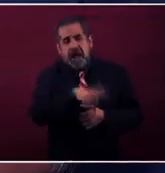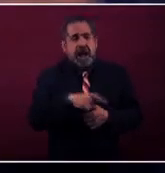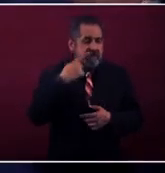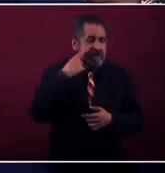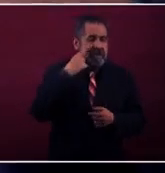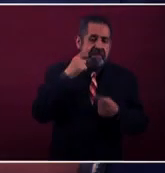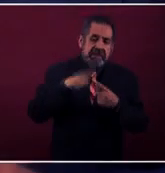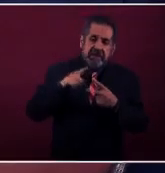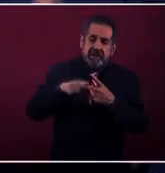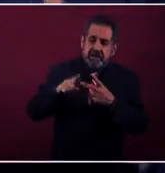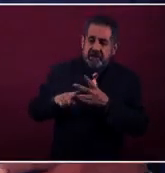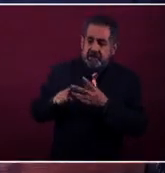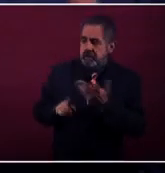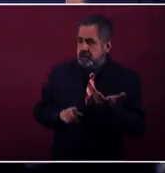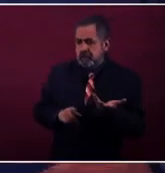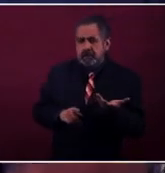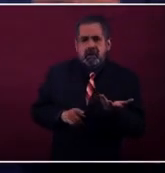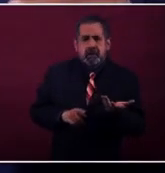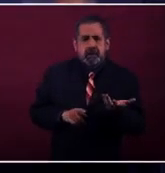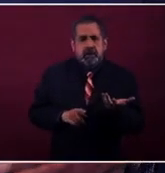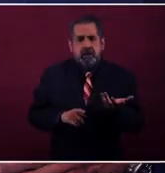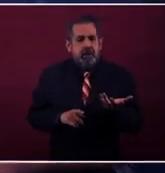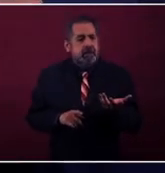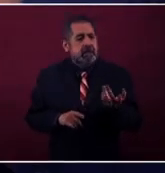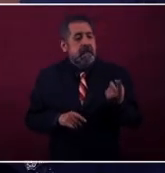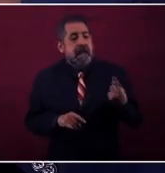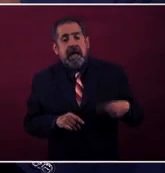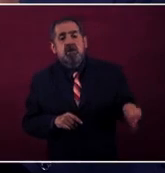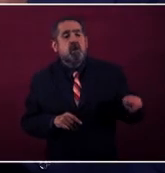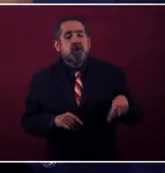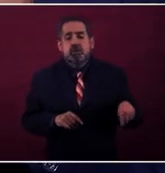O sea, con propósitos